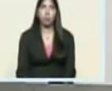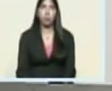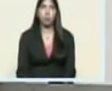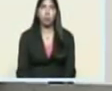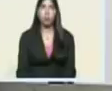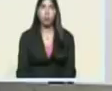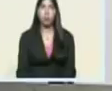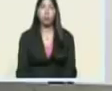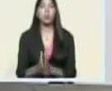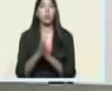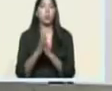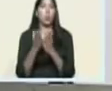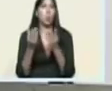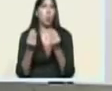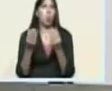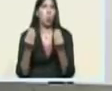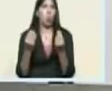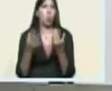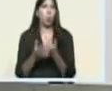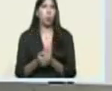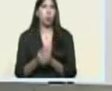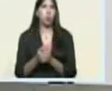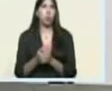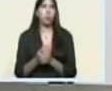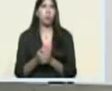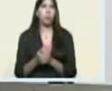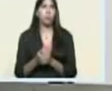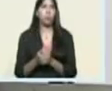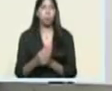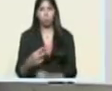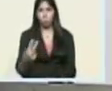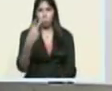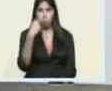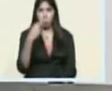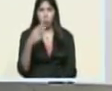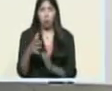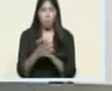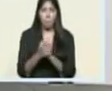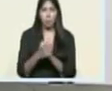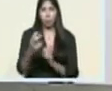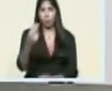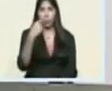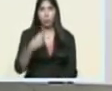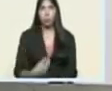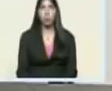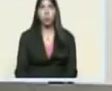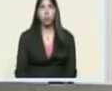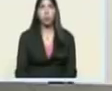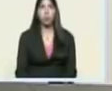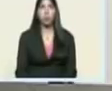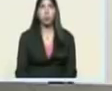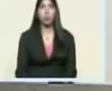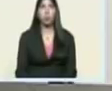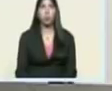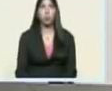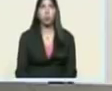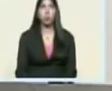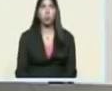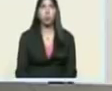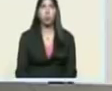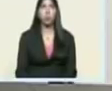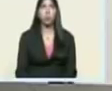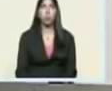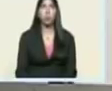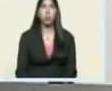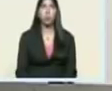Y en muchos casos, compañeros, compañeras, compatriotas que me escuchan, en muchos casos se pasan de